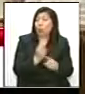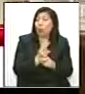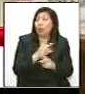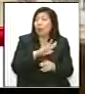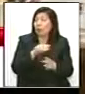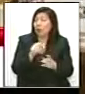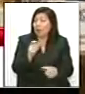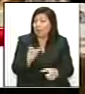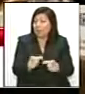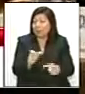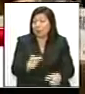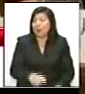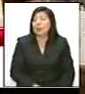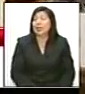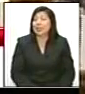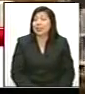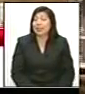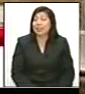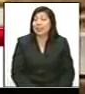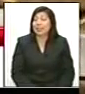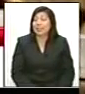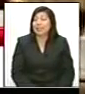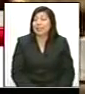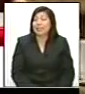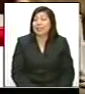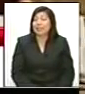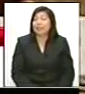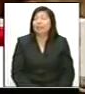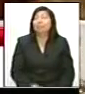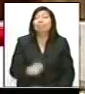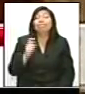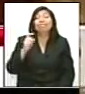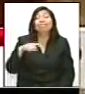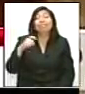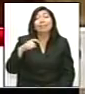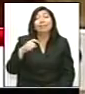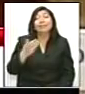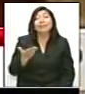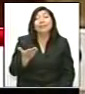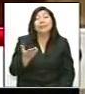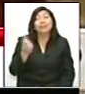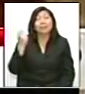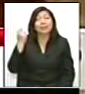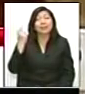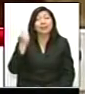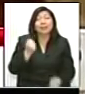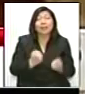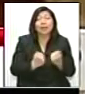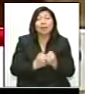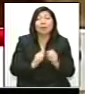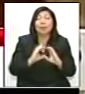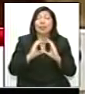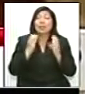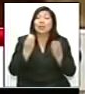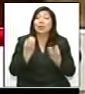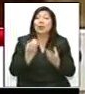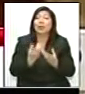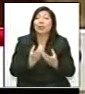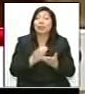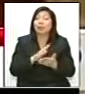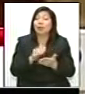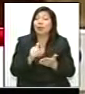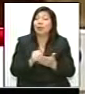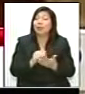los peruanos, de todos los ciudadanos. Y necesitamos la comprensión y el apoyo del Congreso y todo el